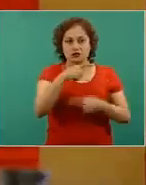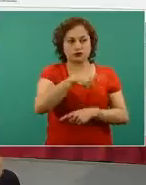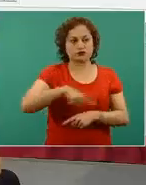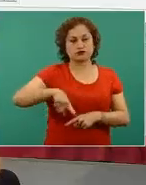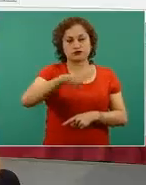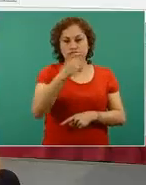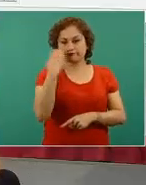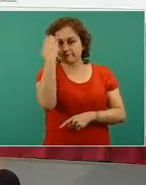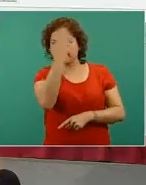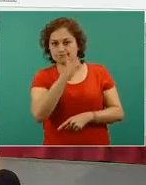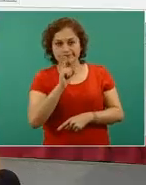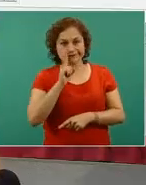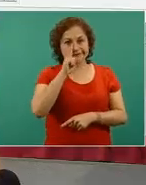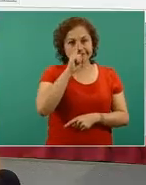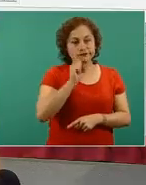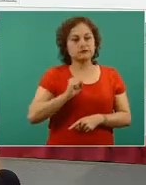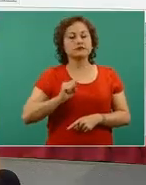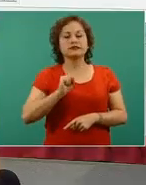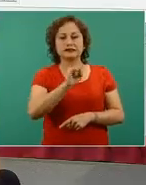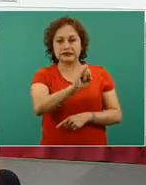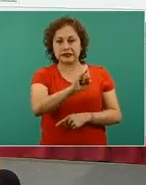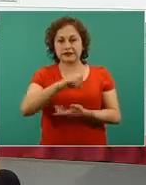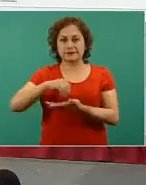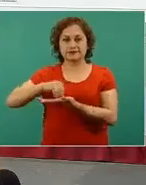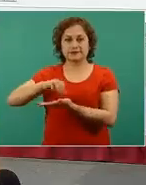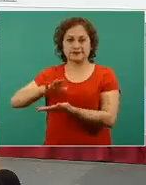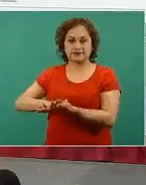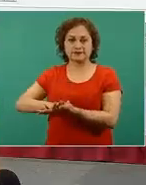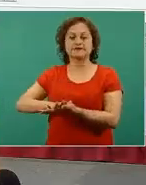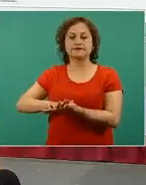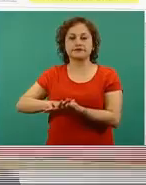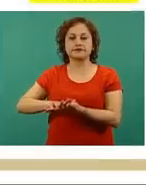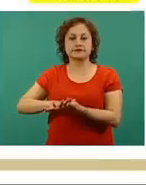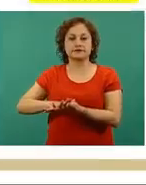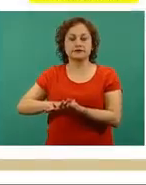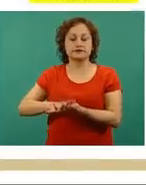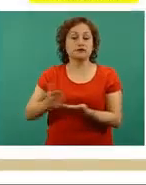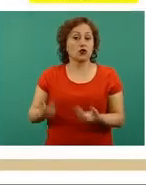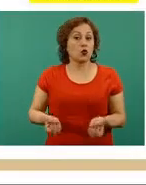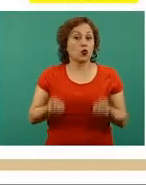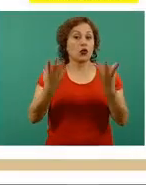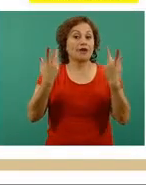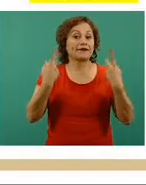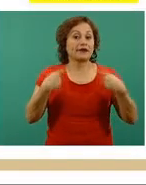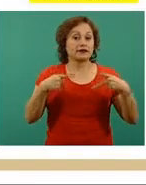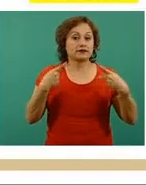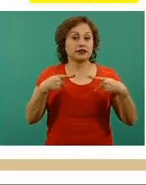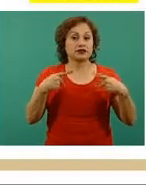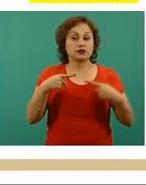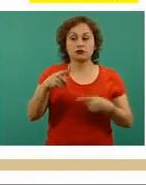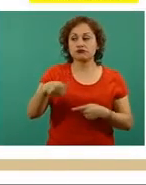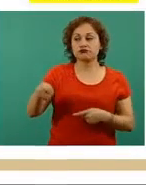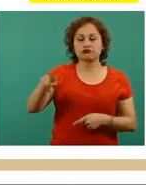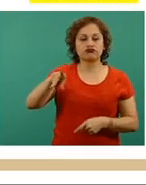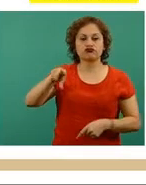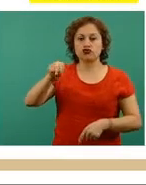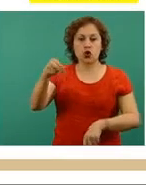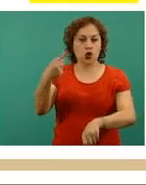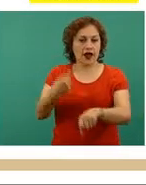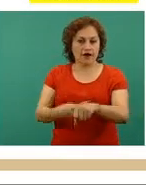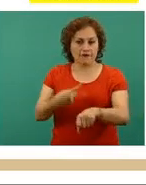sistema y de estas personas también cuántas han tenido un resultado negativo o un resultado